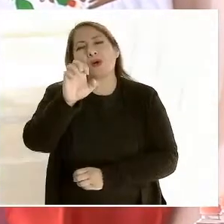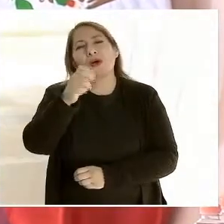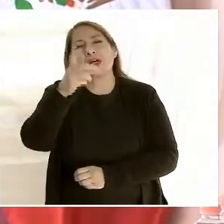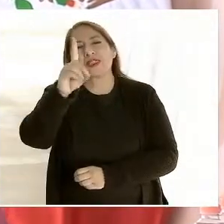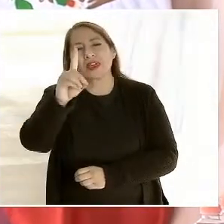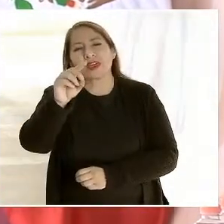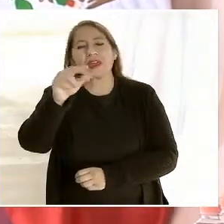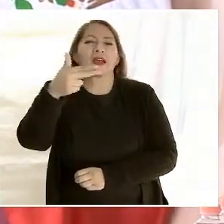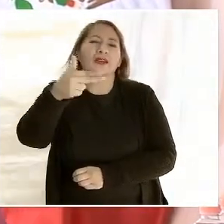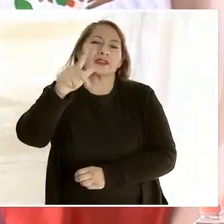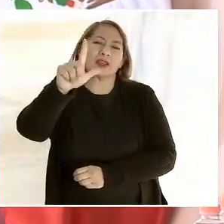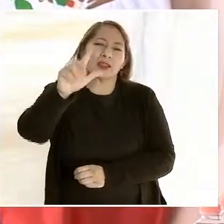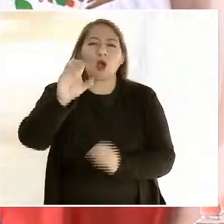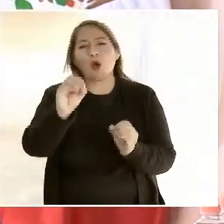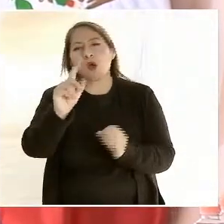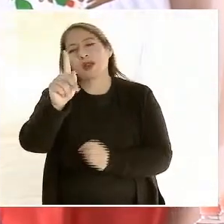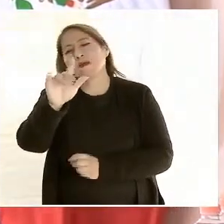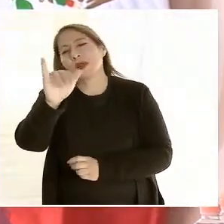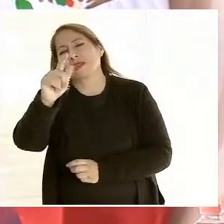Iberdrola